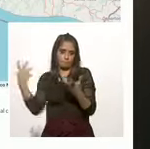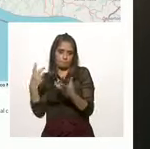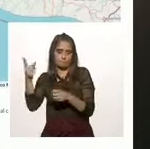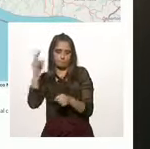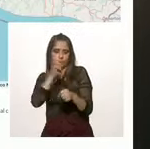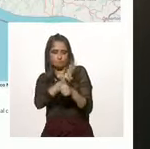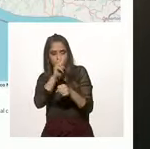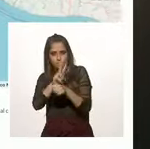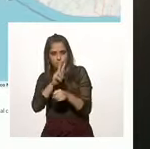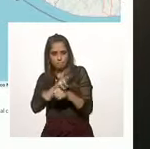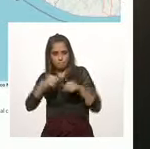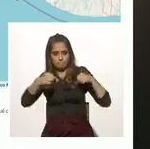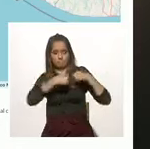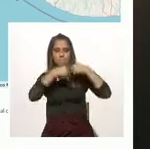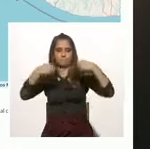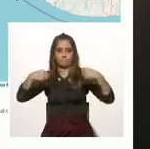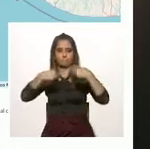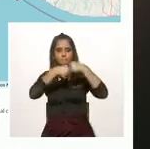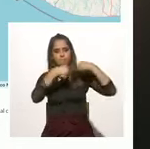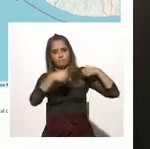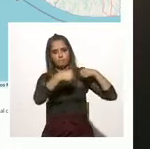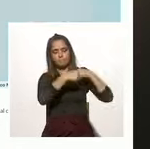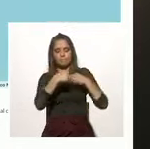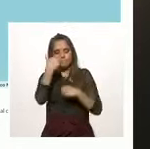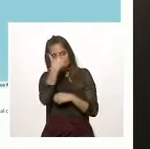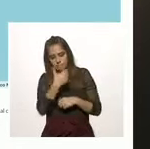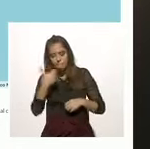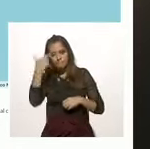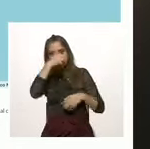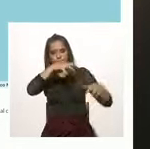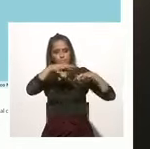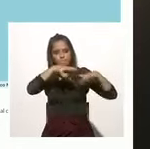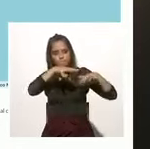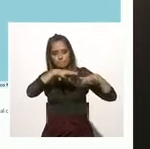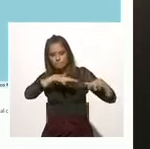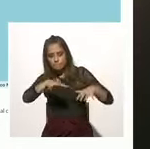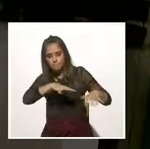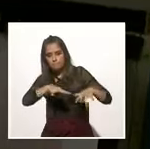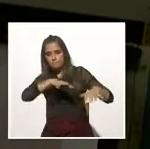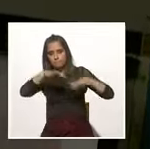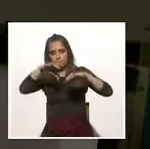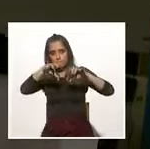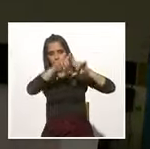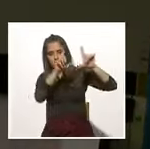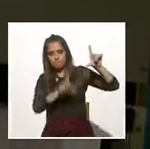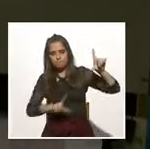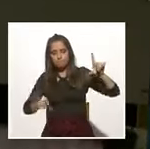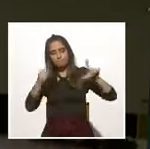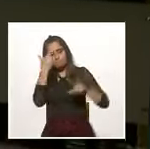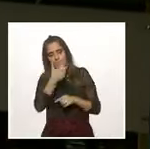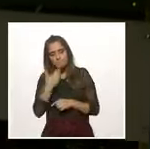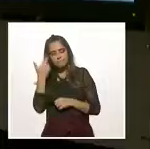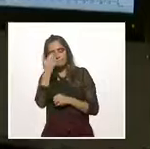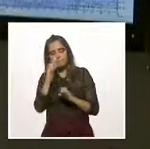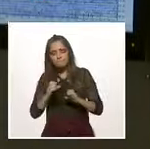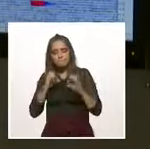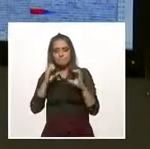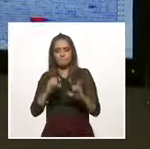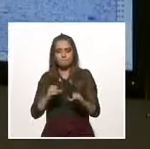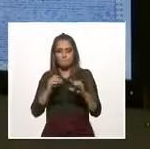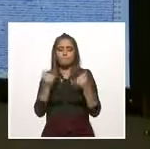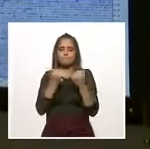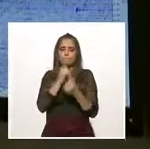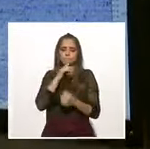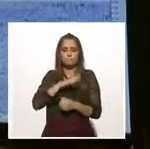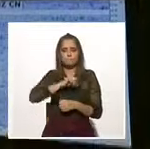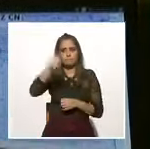El SSN, bueno, ellos tienen esta tarea de estar vigilando la sismicidad en el país. Pero también, hay otras